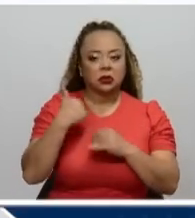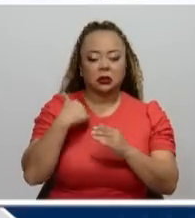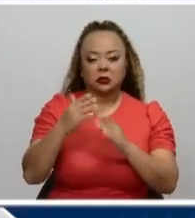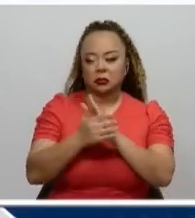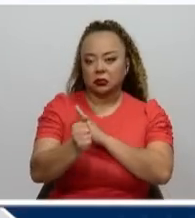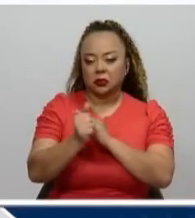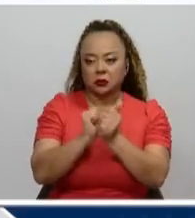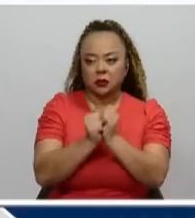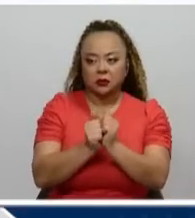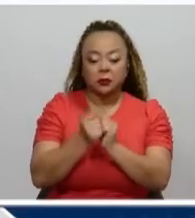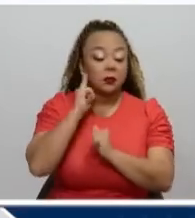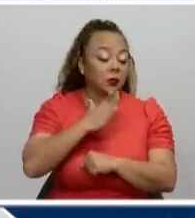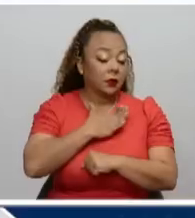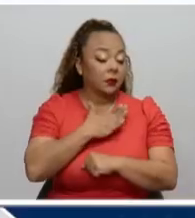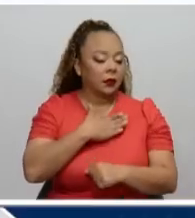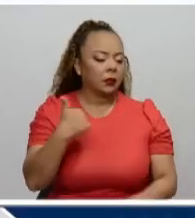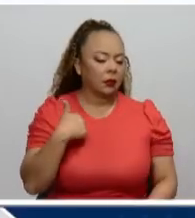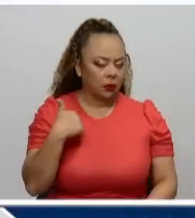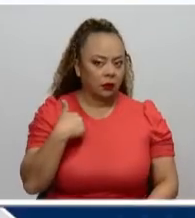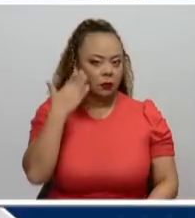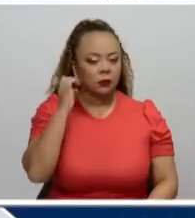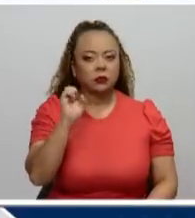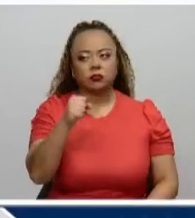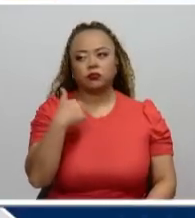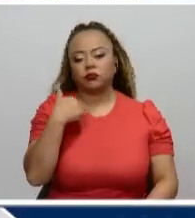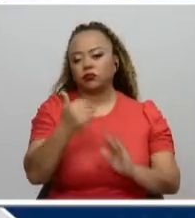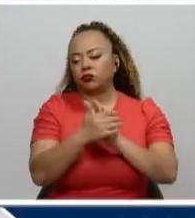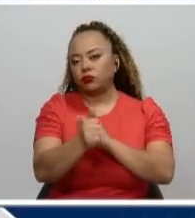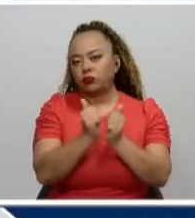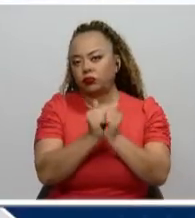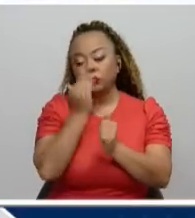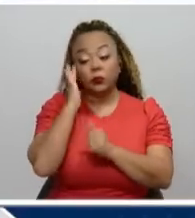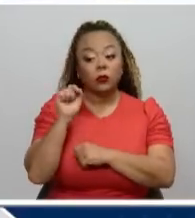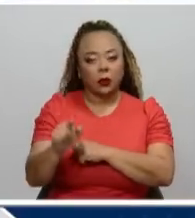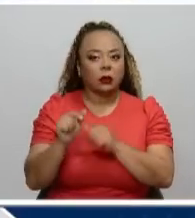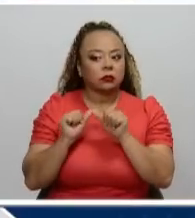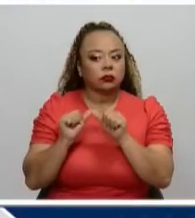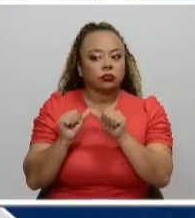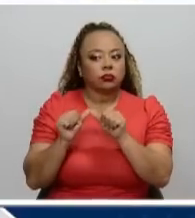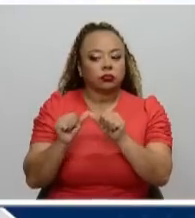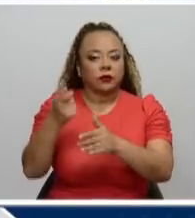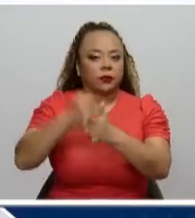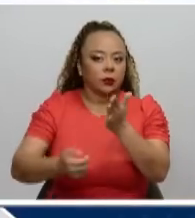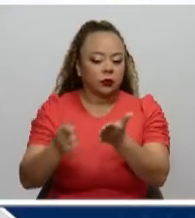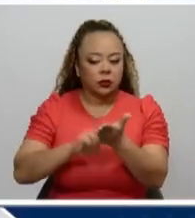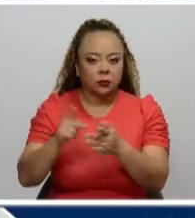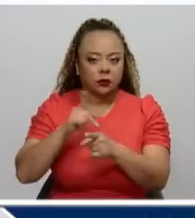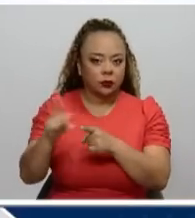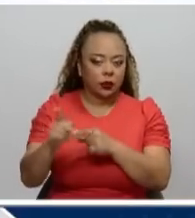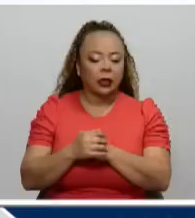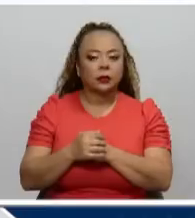pero para mí no tiene porque a ver tiene el mérito deportivo por estar donde está por sostenerse ahí por firmar un contrato profesional